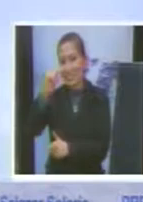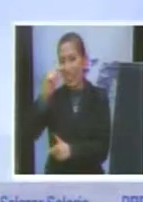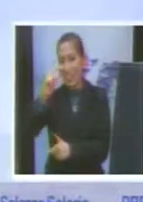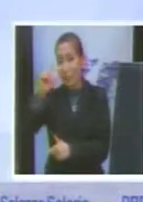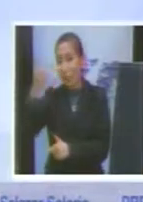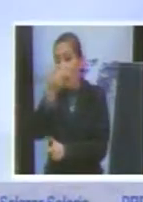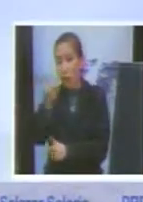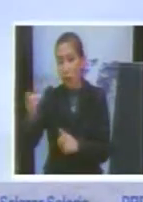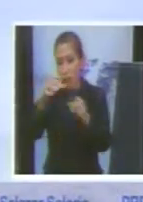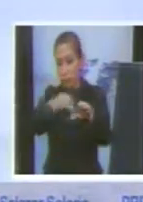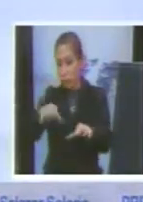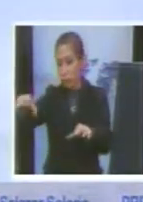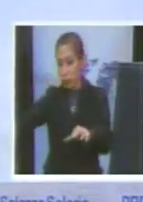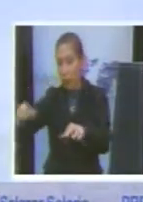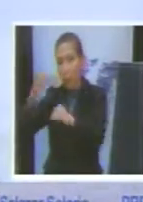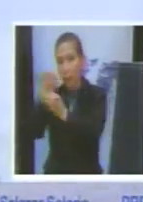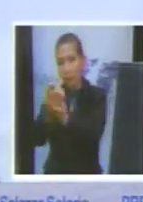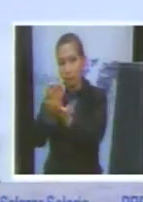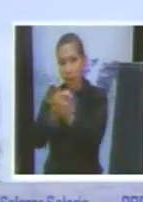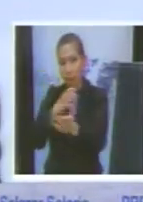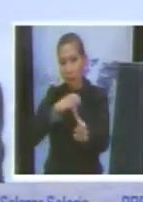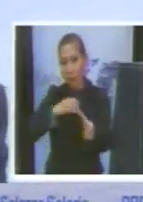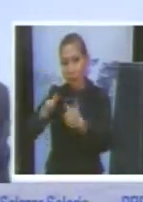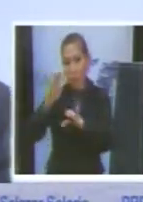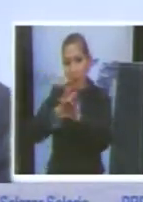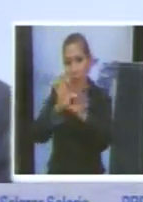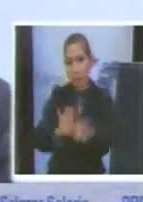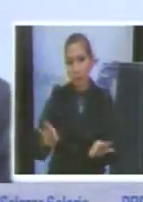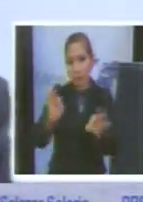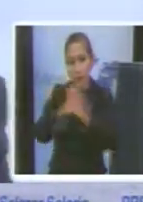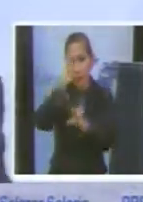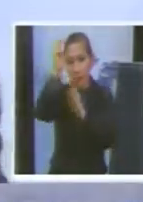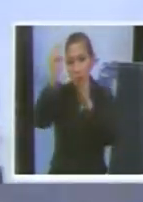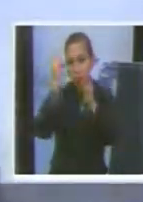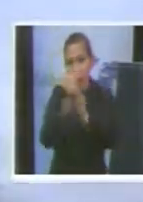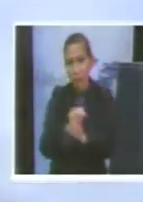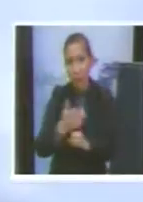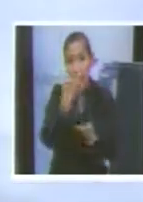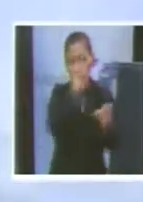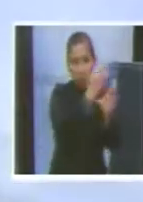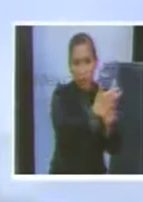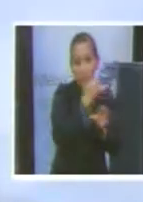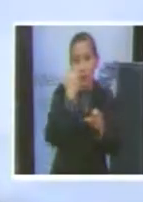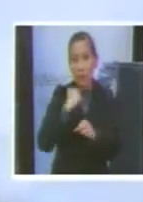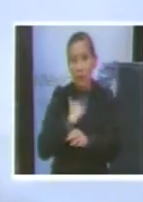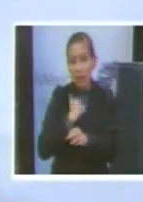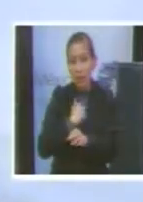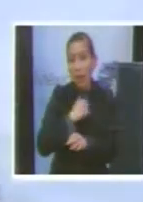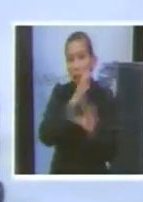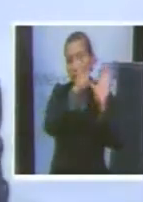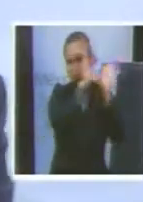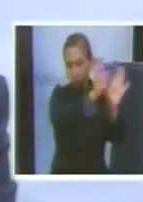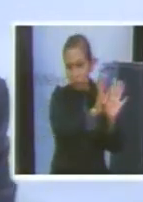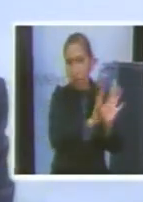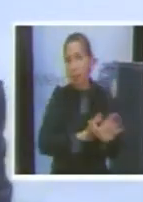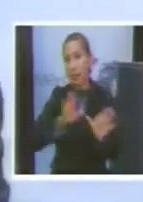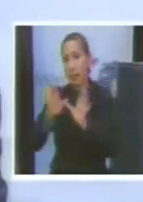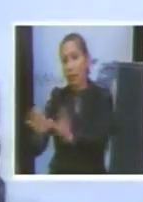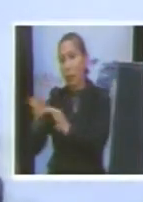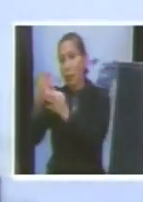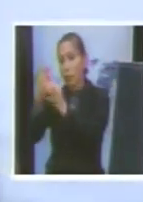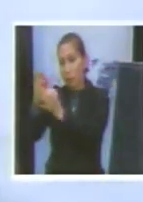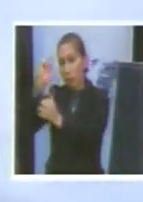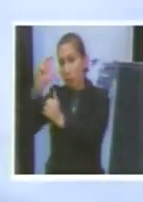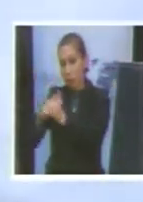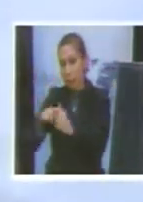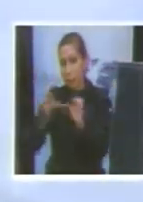con los dos bloques económicos y comerciales más importantes del mundo, con Estados Unidos y Canadá por un lado y con la Unión